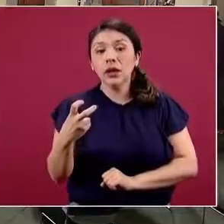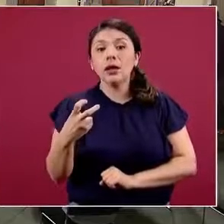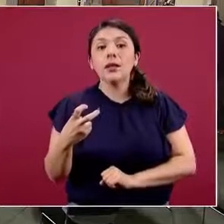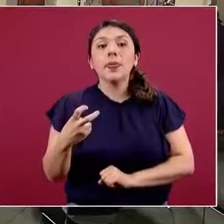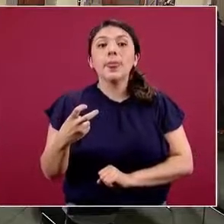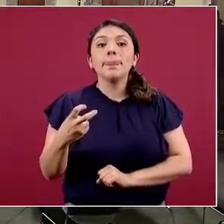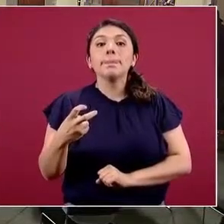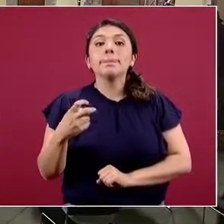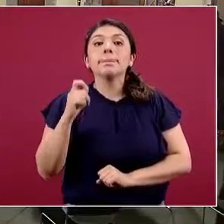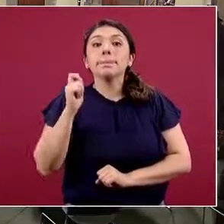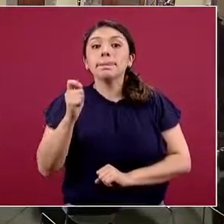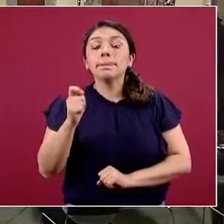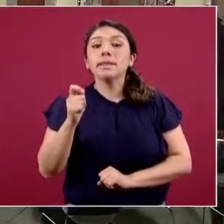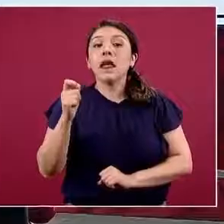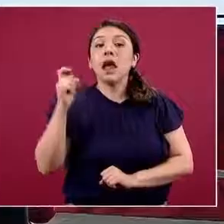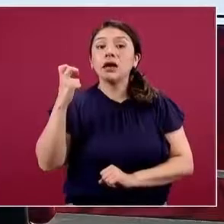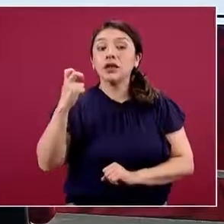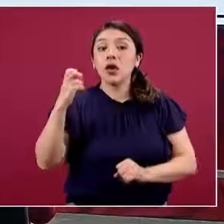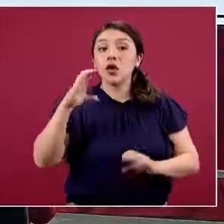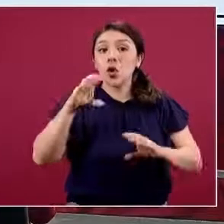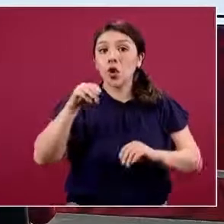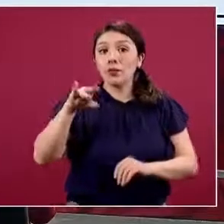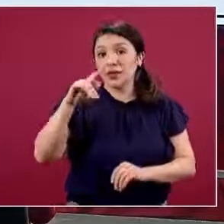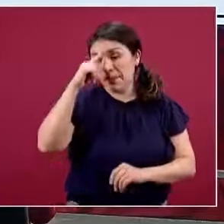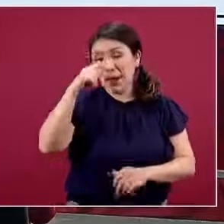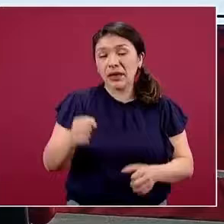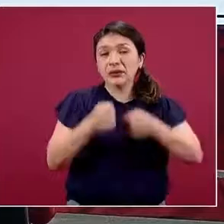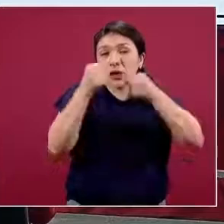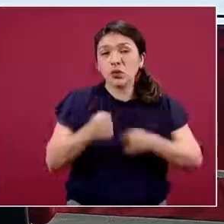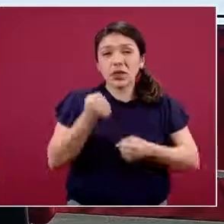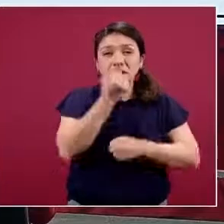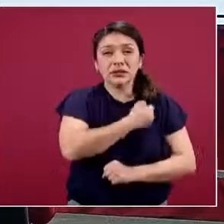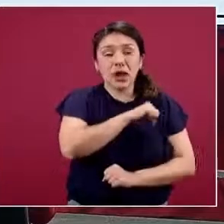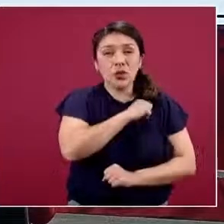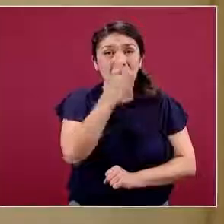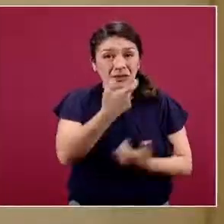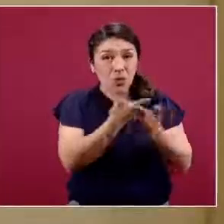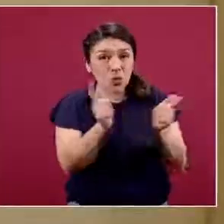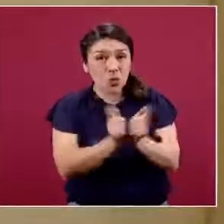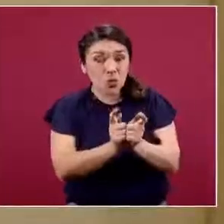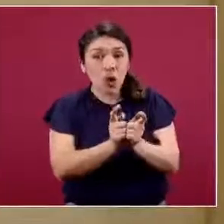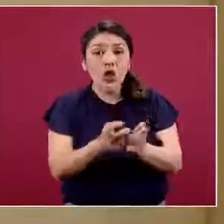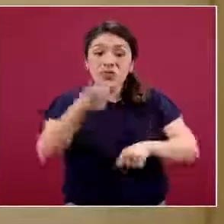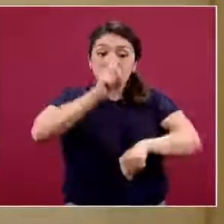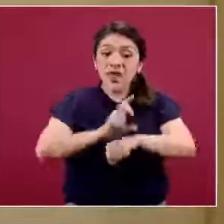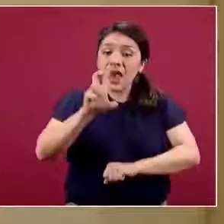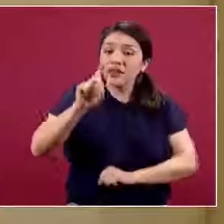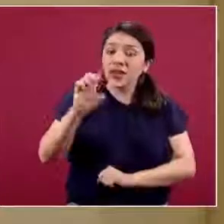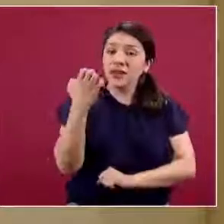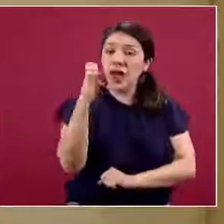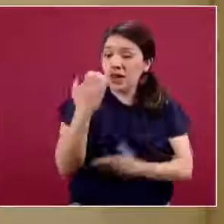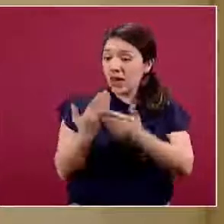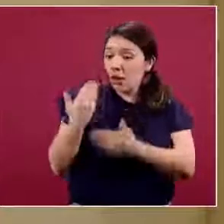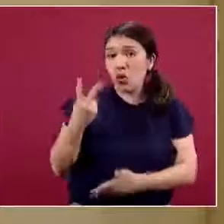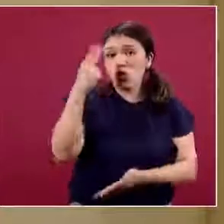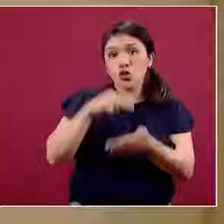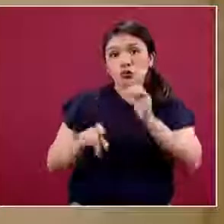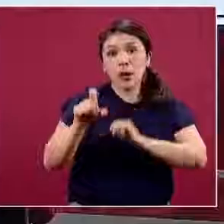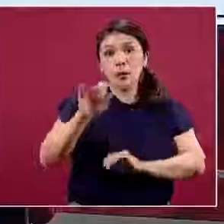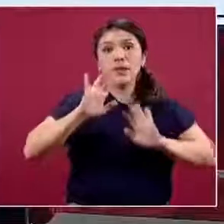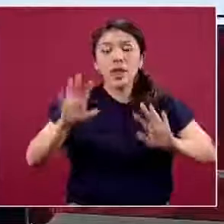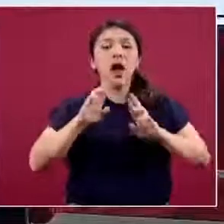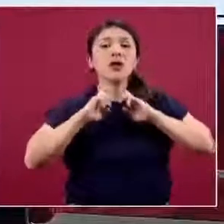coronavirus, en el Comité Nacional para la Seguridad en Salud. Este comité, el 30 de enero del 2020,